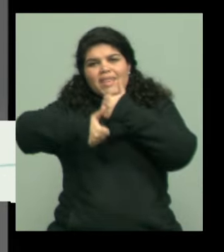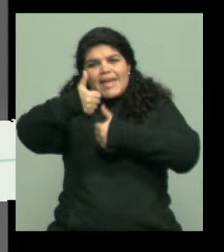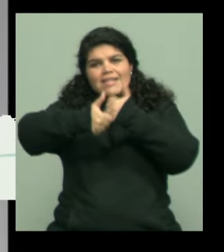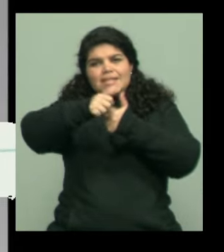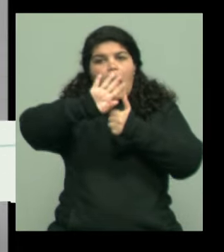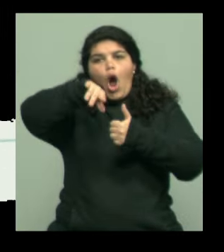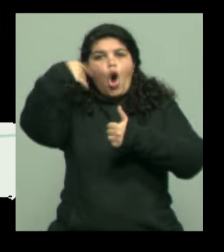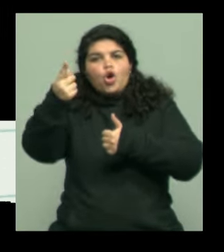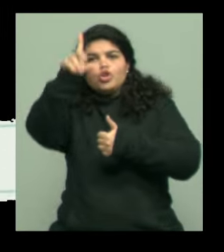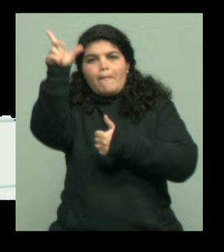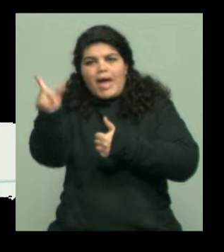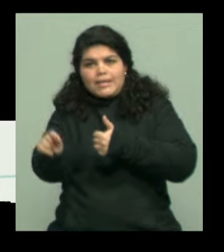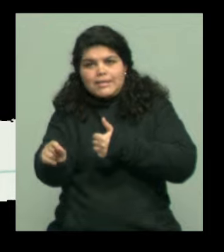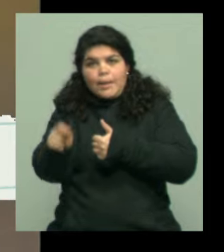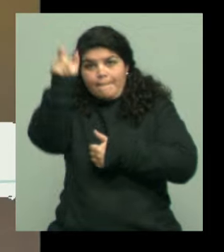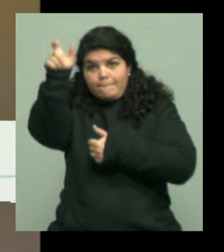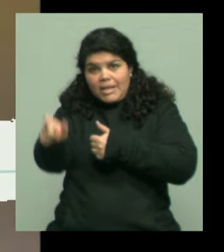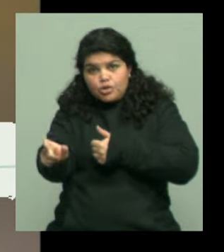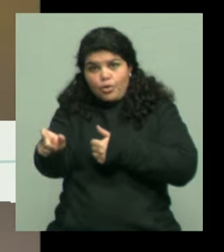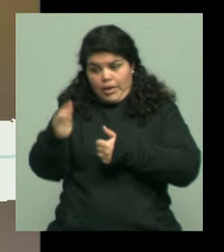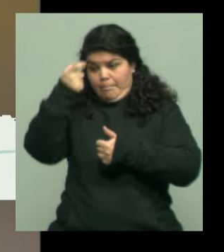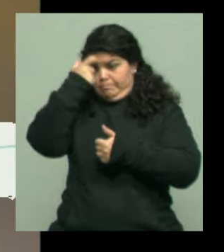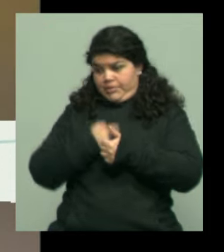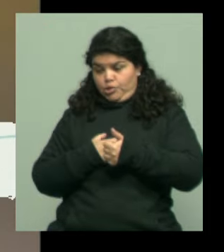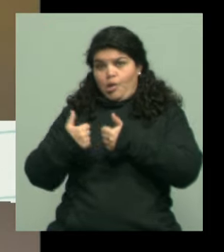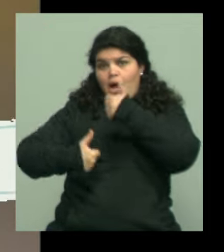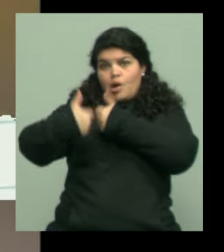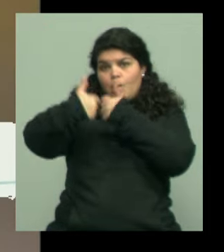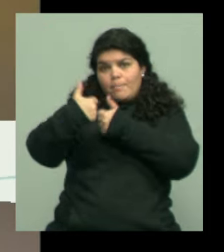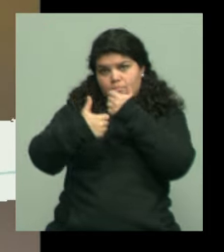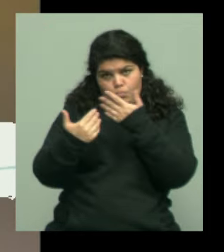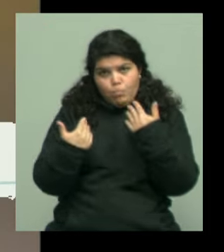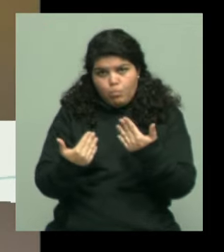personas que estén en otros países. Entonces, qué bien. Es más fácil de acceder.